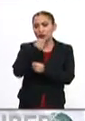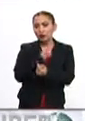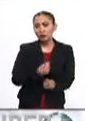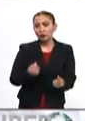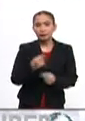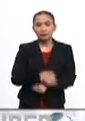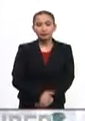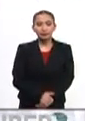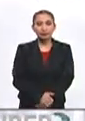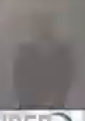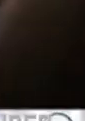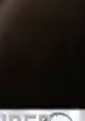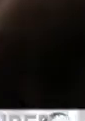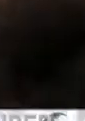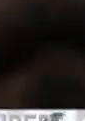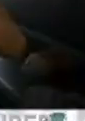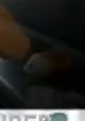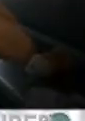niños.